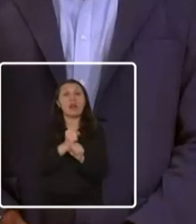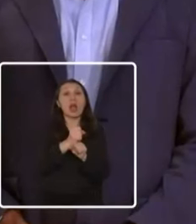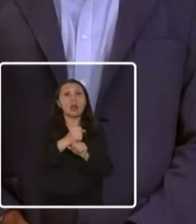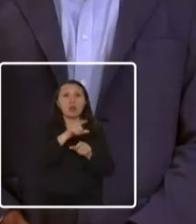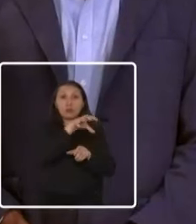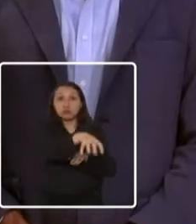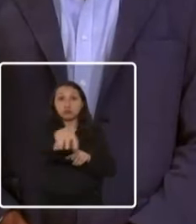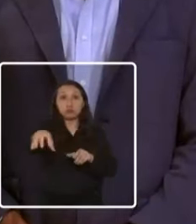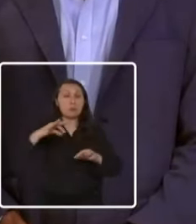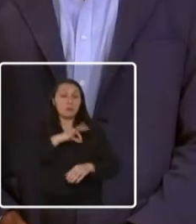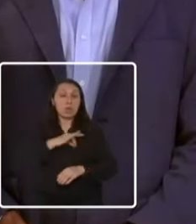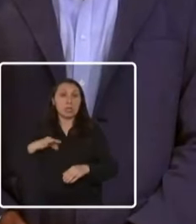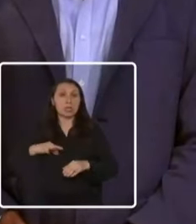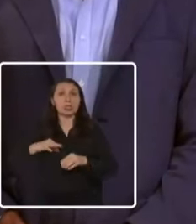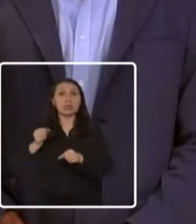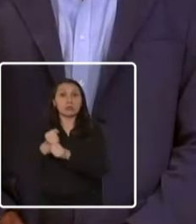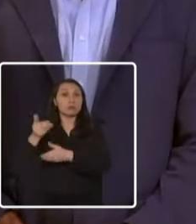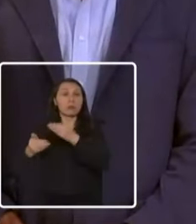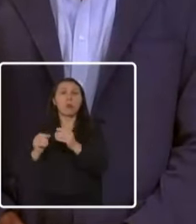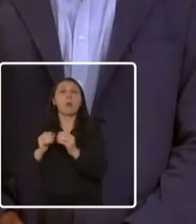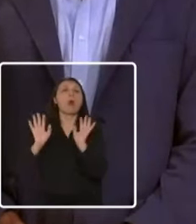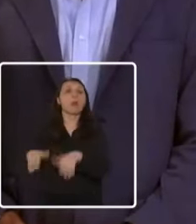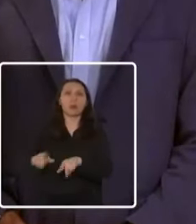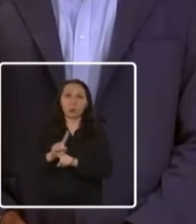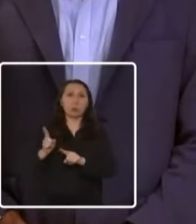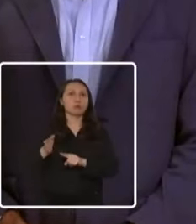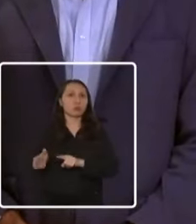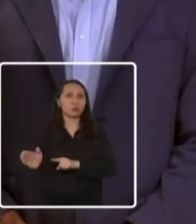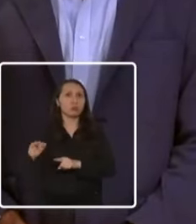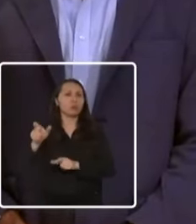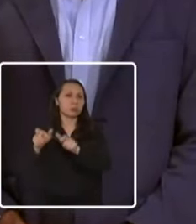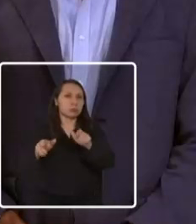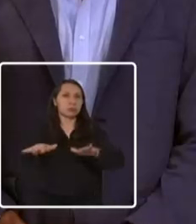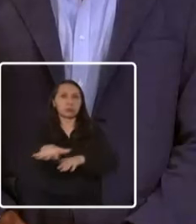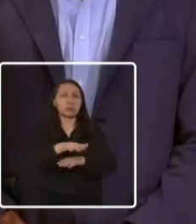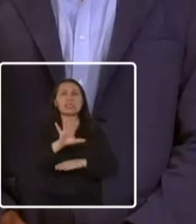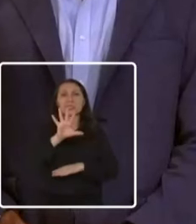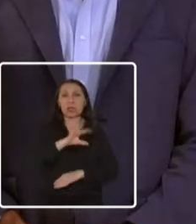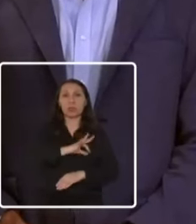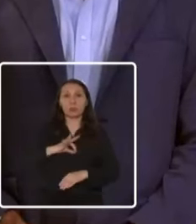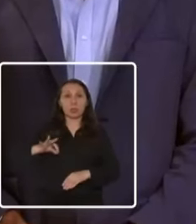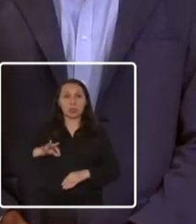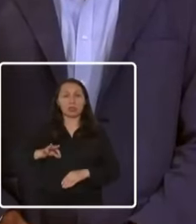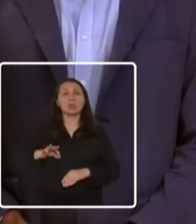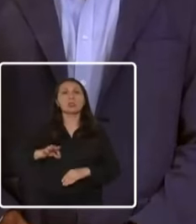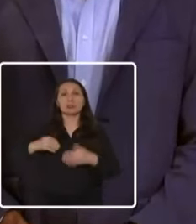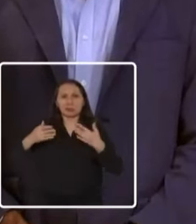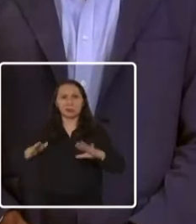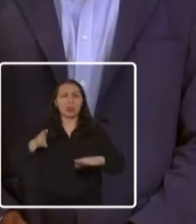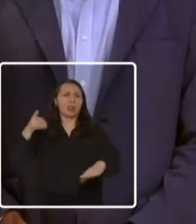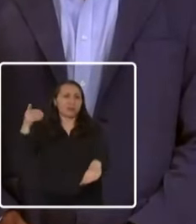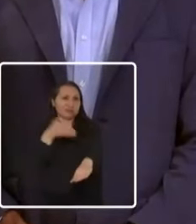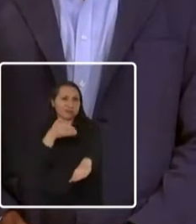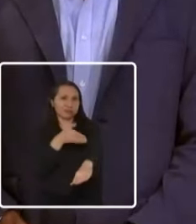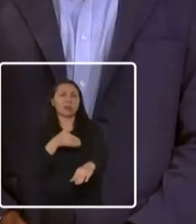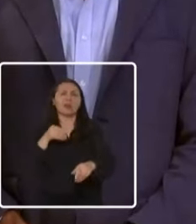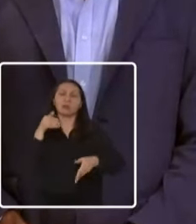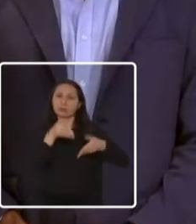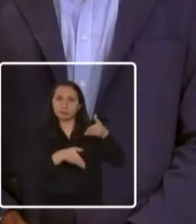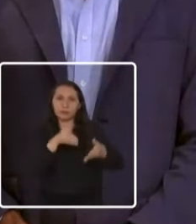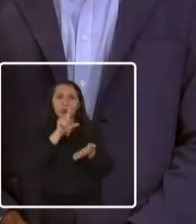ministerios no para o no deja de estar en el territorio. Hemos hablado, tenemos 5 ministros que han estado desplegados en la